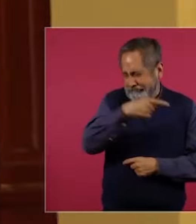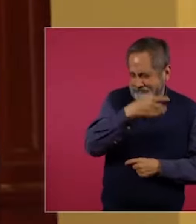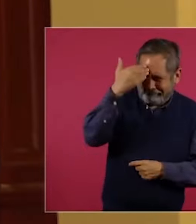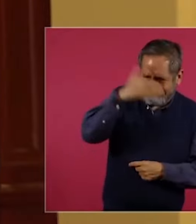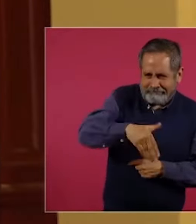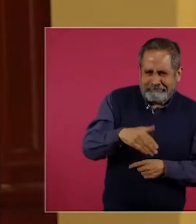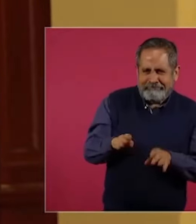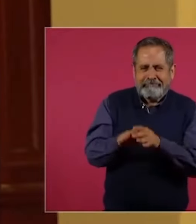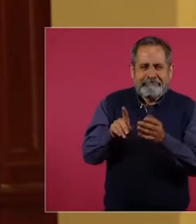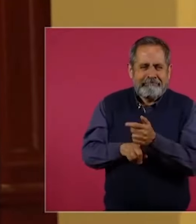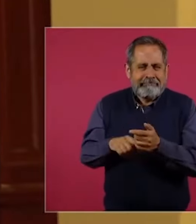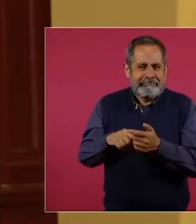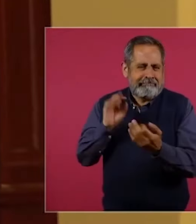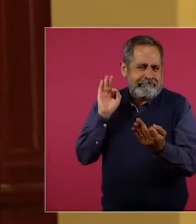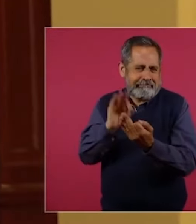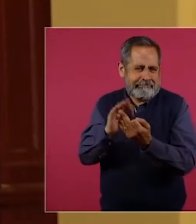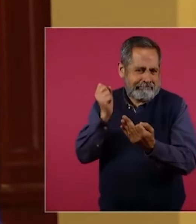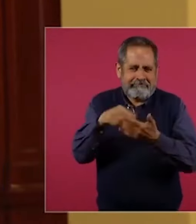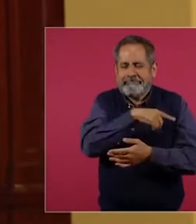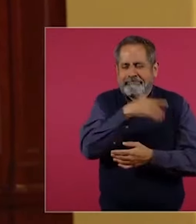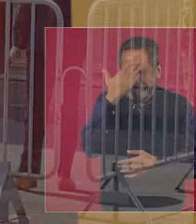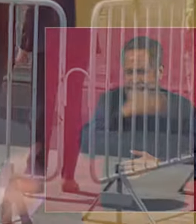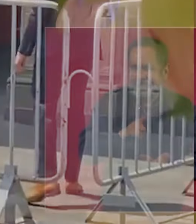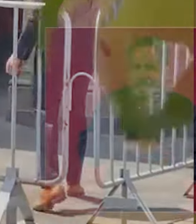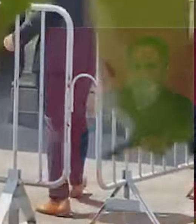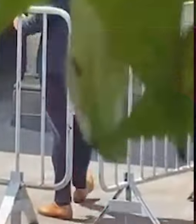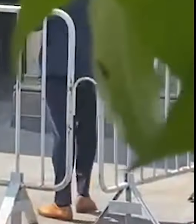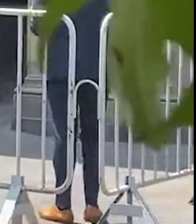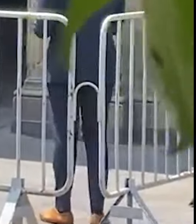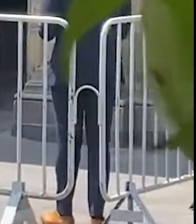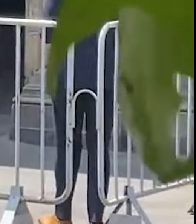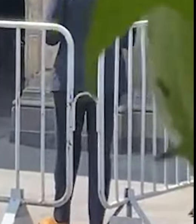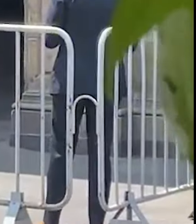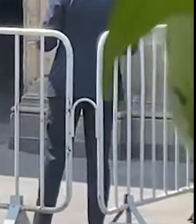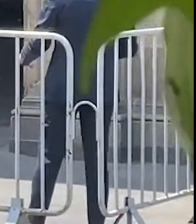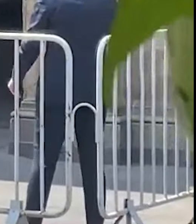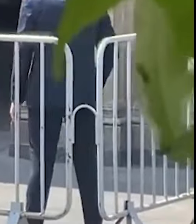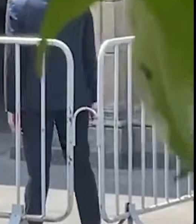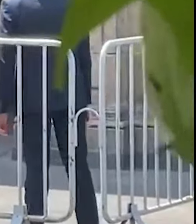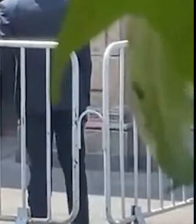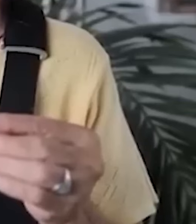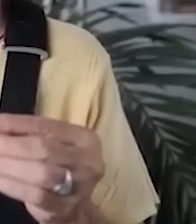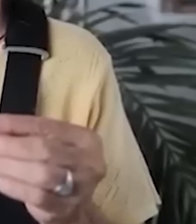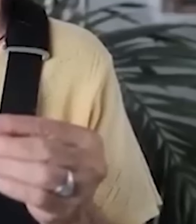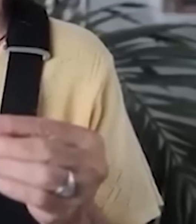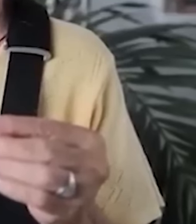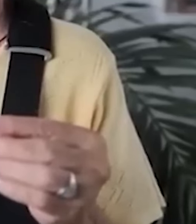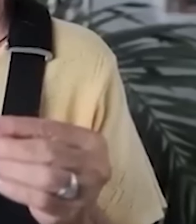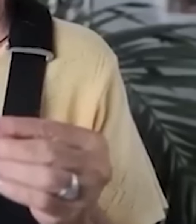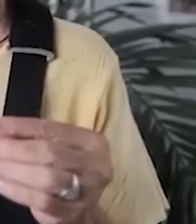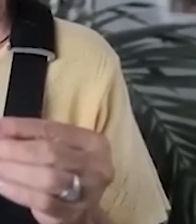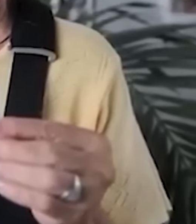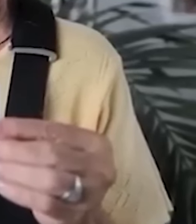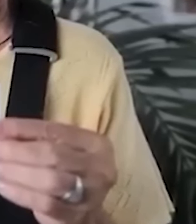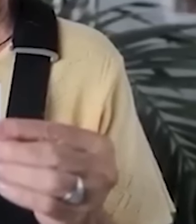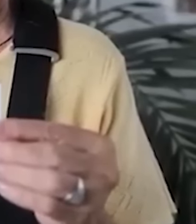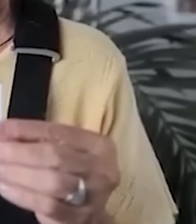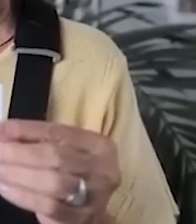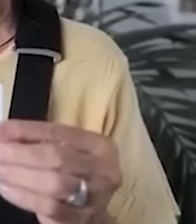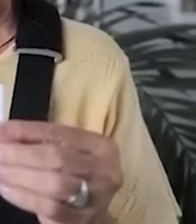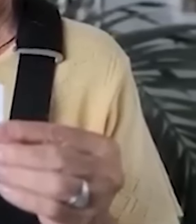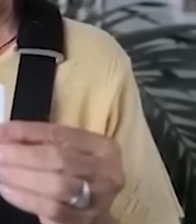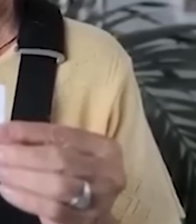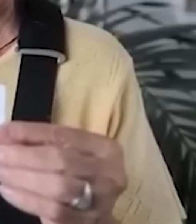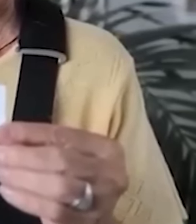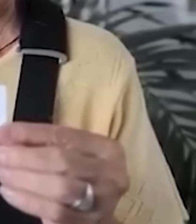Obrador durante su administración Shan bound detalló que ya hizo un primer censo entre la población sin embargo le faltan algunas preguntas por lo que se